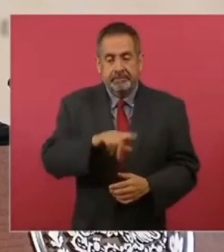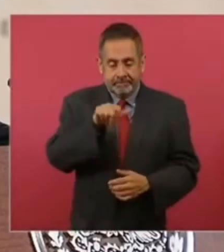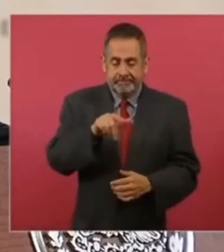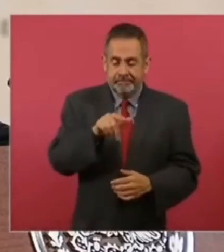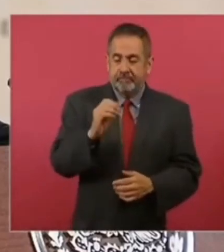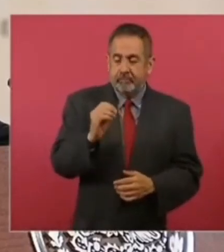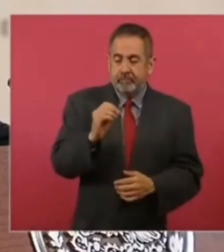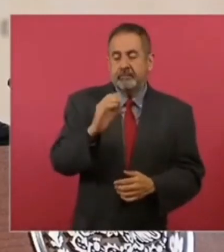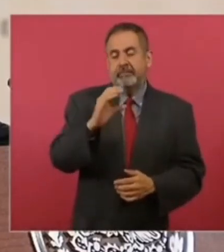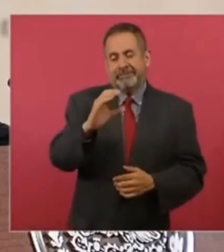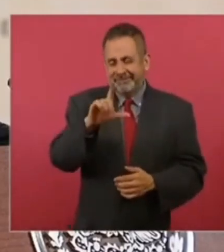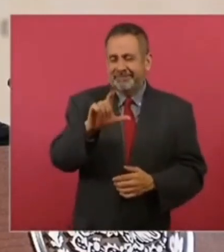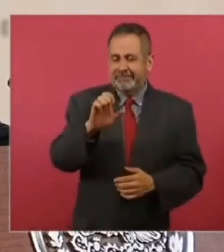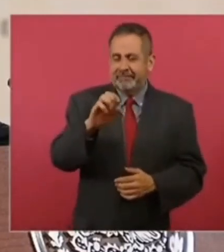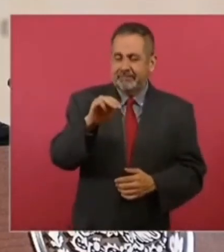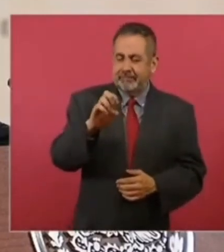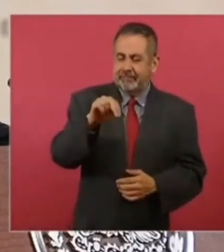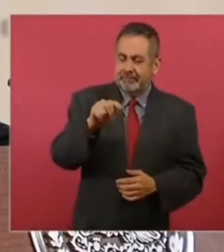Orozco, Clemente Orozco,